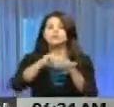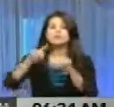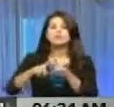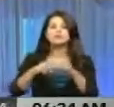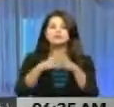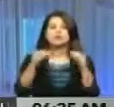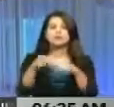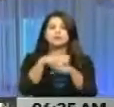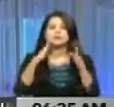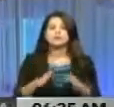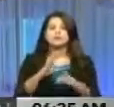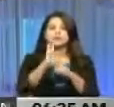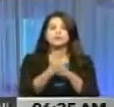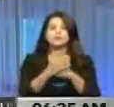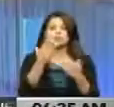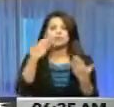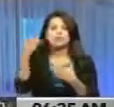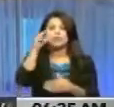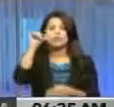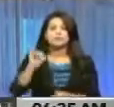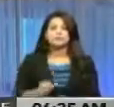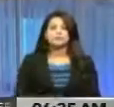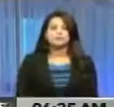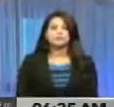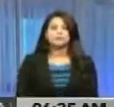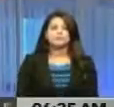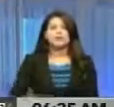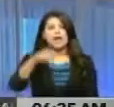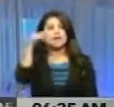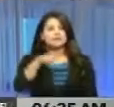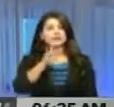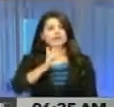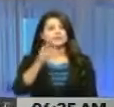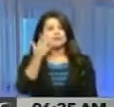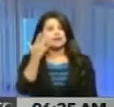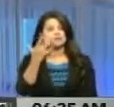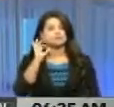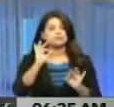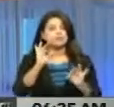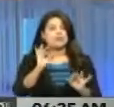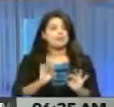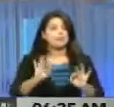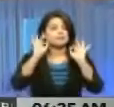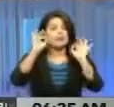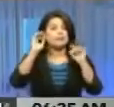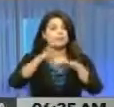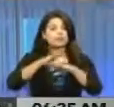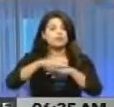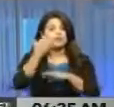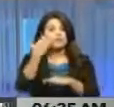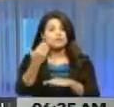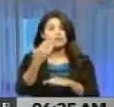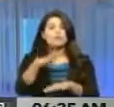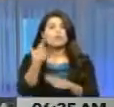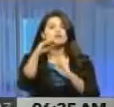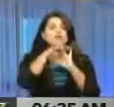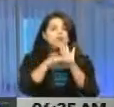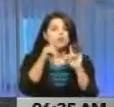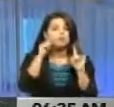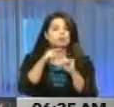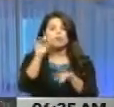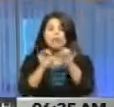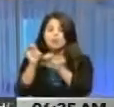plataforma del Ministerio para la Cultura. Escuchemos. De acá también saldrá algo estratégico, y es precisamente la posibilidad de tener criterios que midan esa